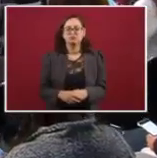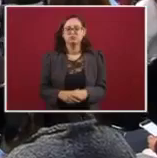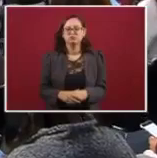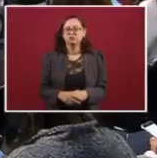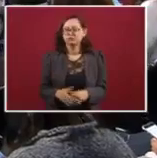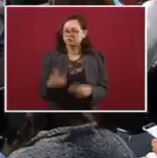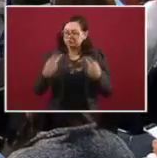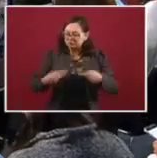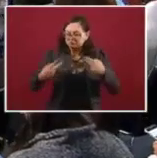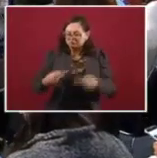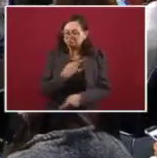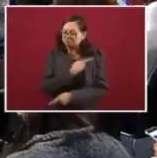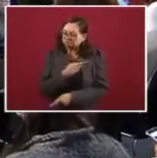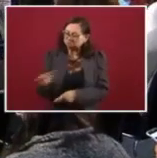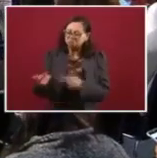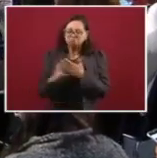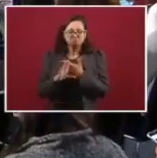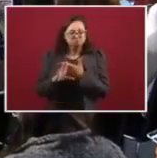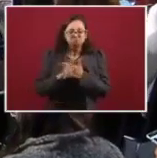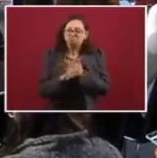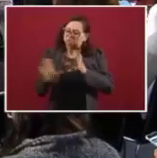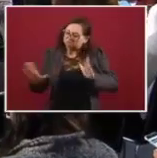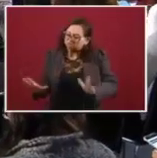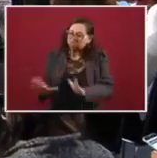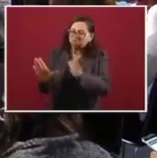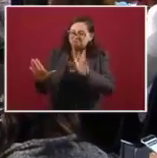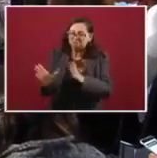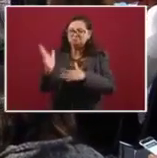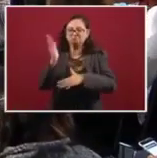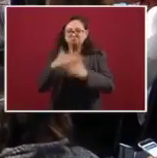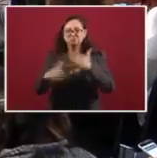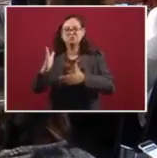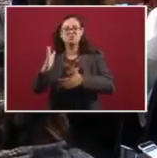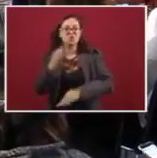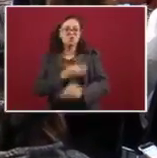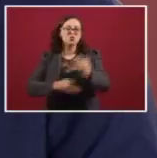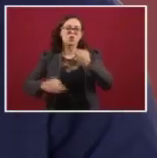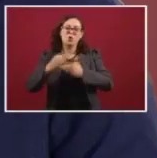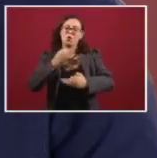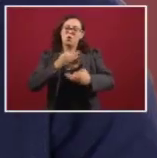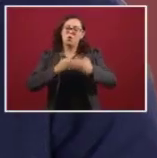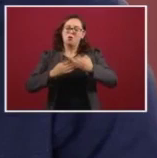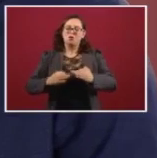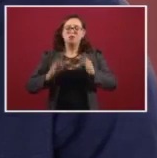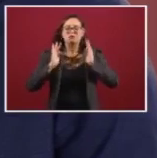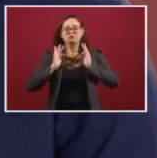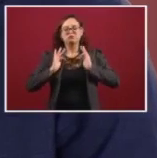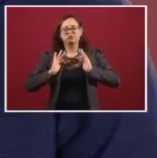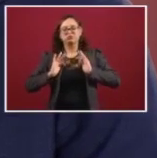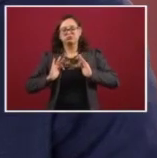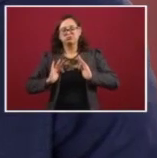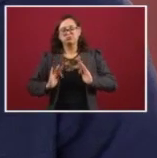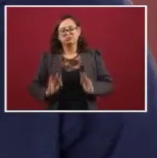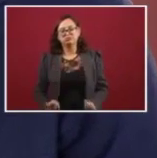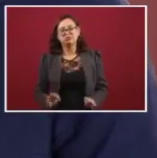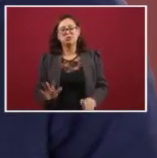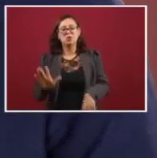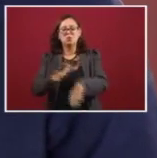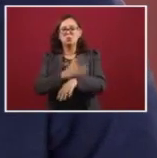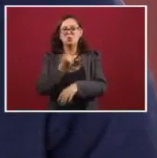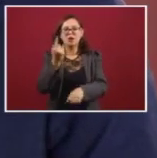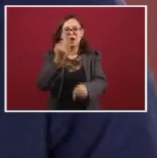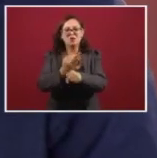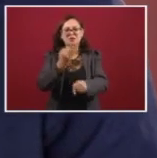combatir la pobreza y nos vamos a sentir todos muy satisfechos. Es que hay una especie de